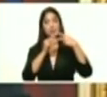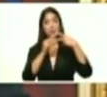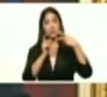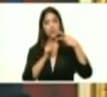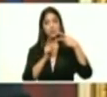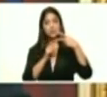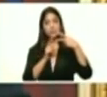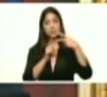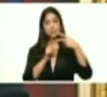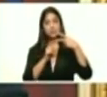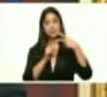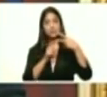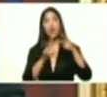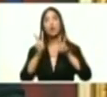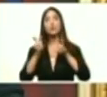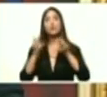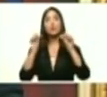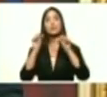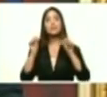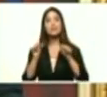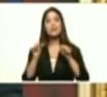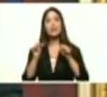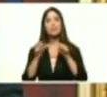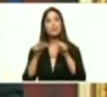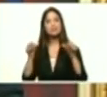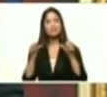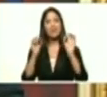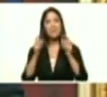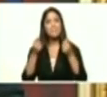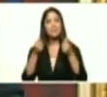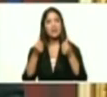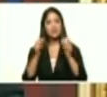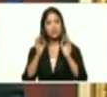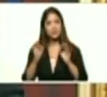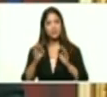los nuevos sistemas de fijación de precios,